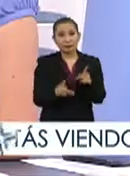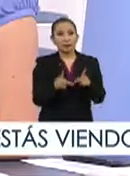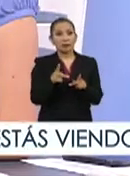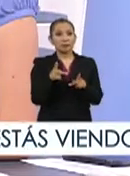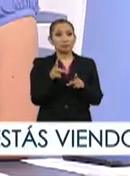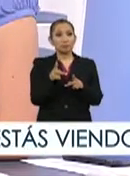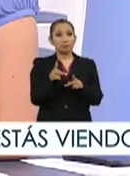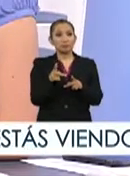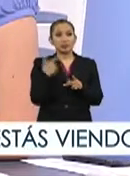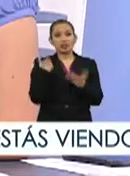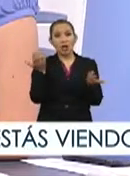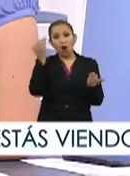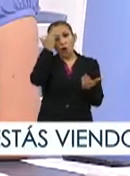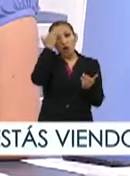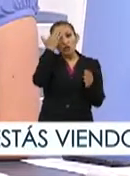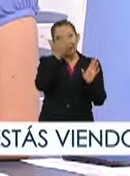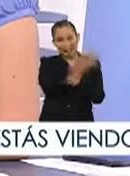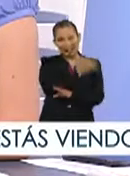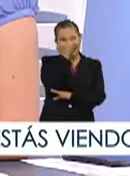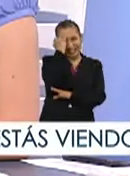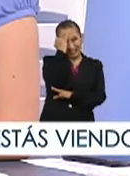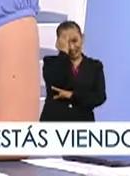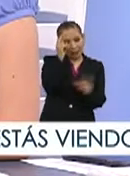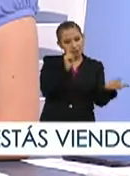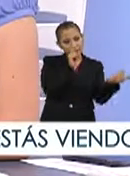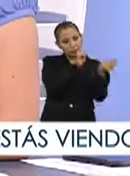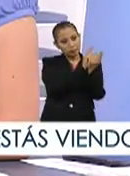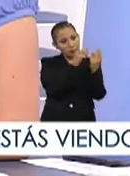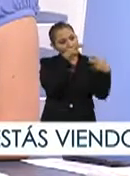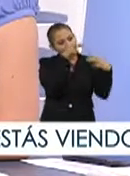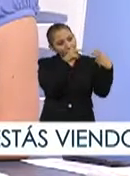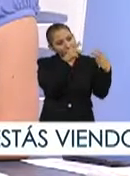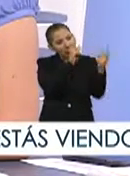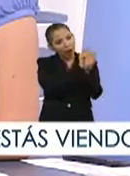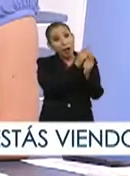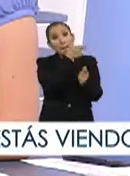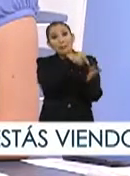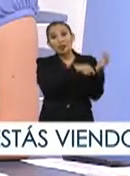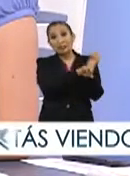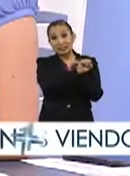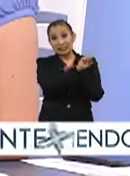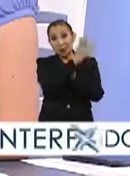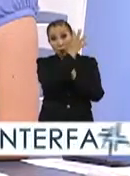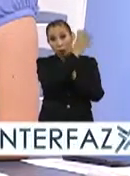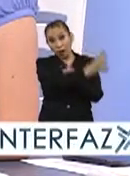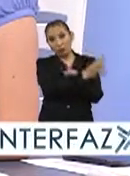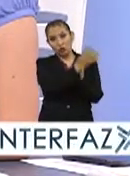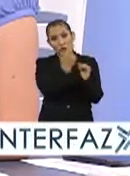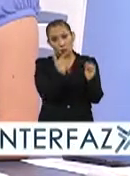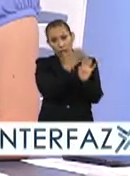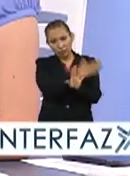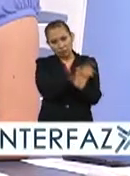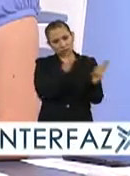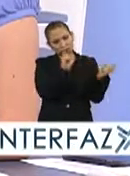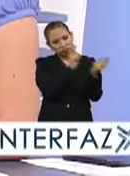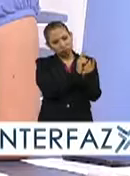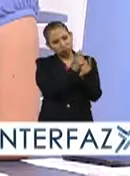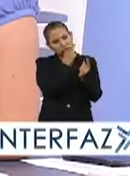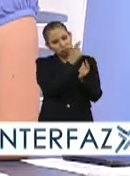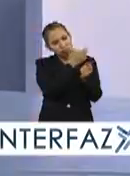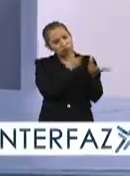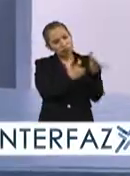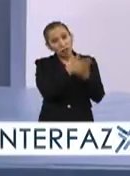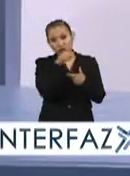que se conocieron en la India, desde ahí no se separaron, desde el 1964, se conocieron antes, y yo alguna vez le dije